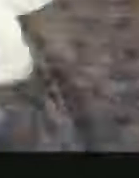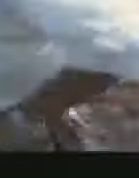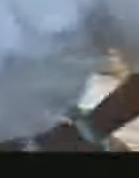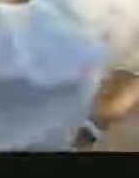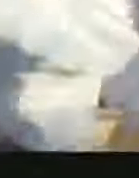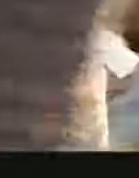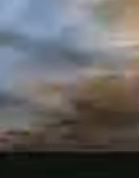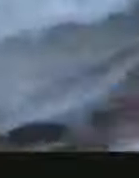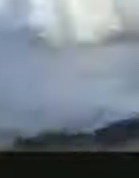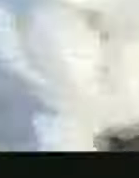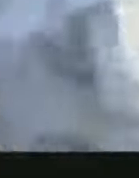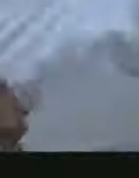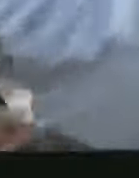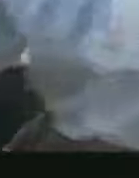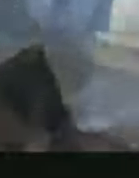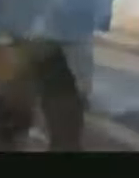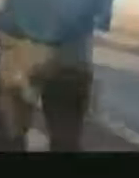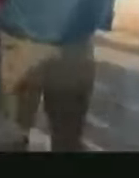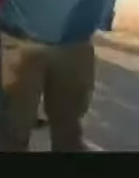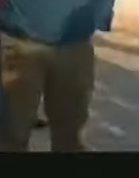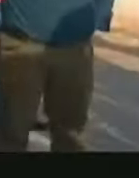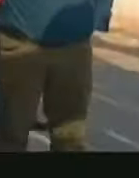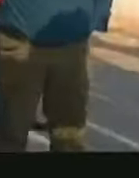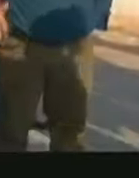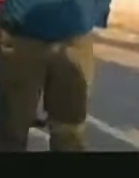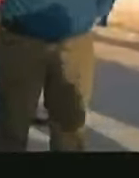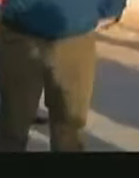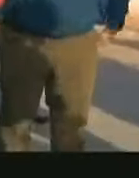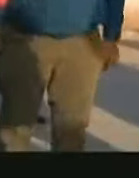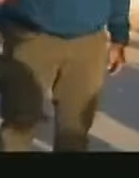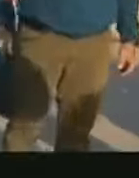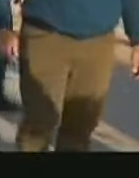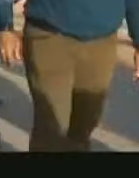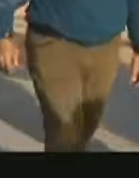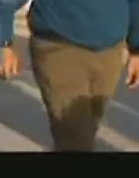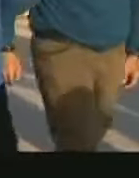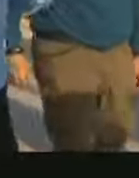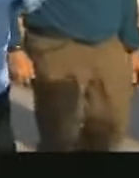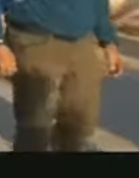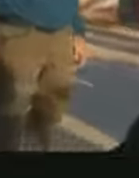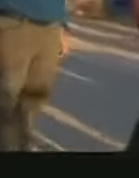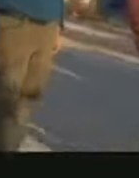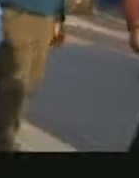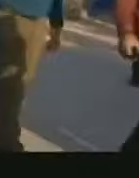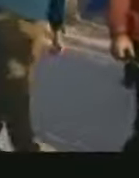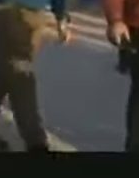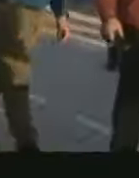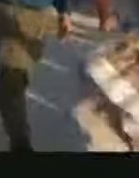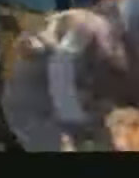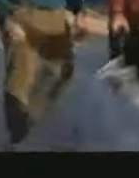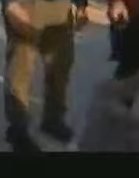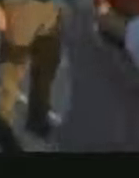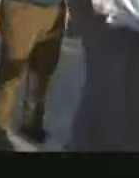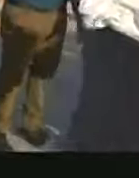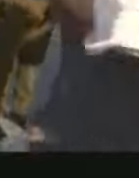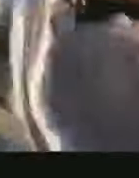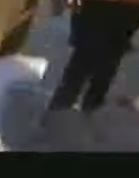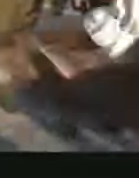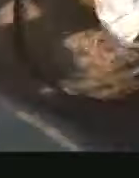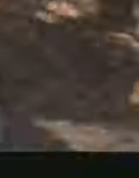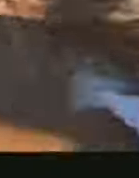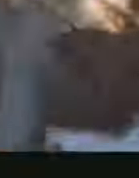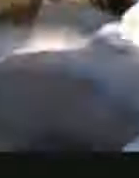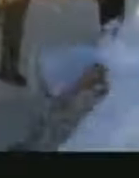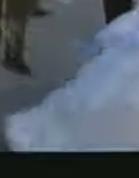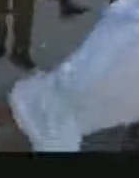ambiente que se vive a esta hora acá, previo al encuentro, a esta gran asamblea que tendrá